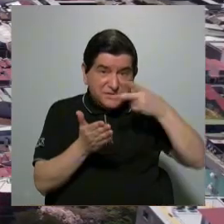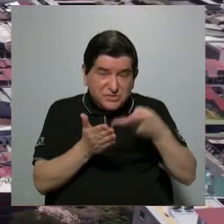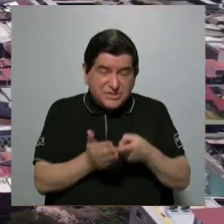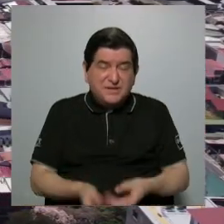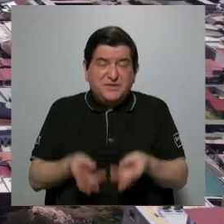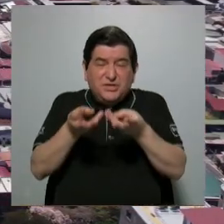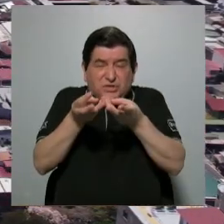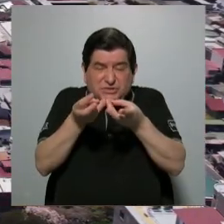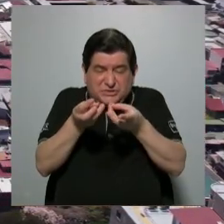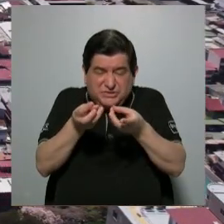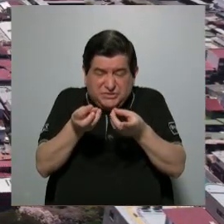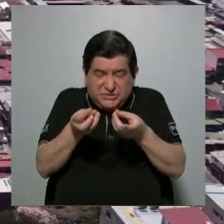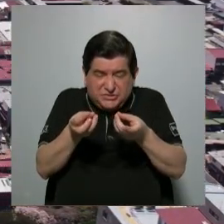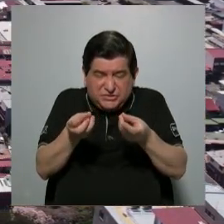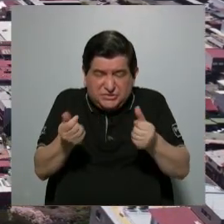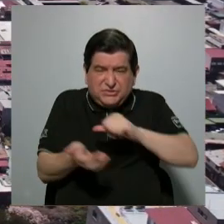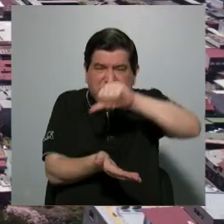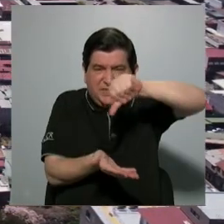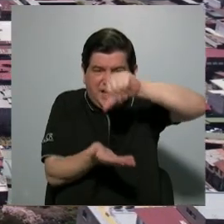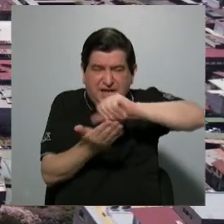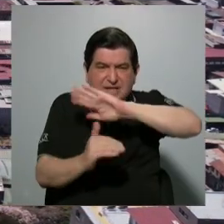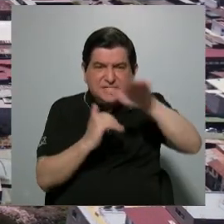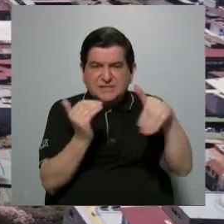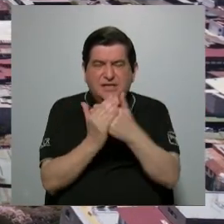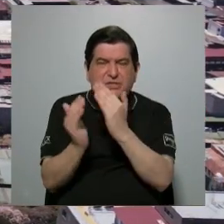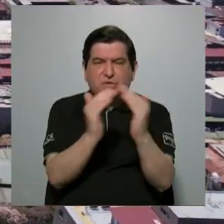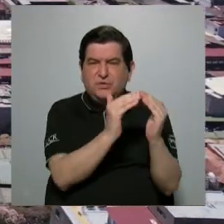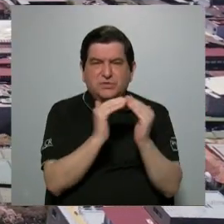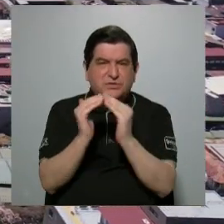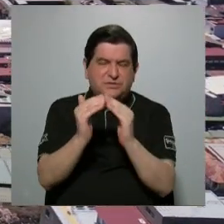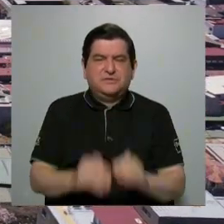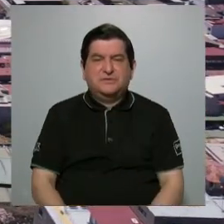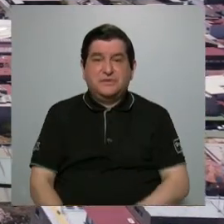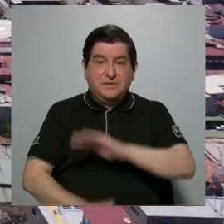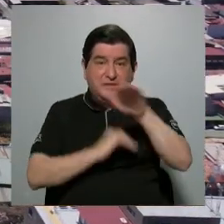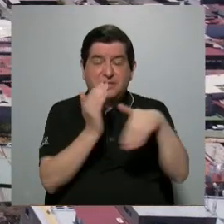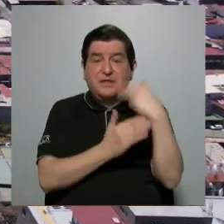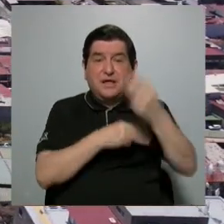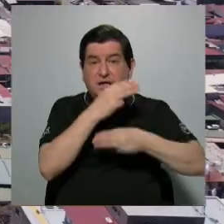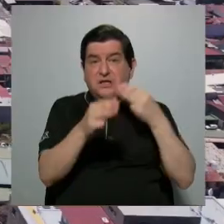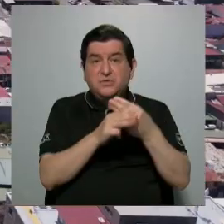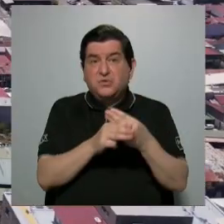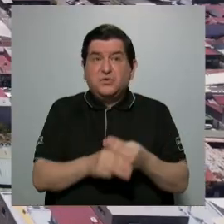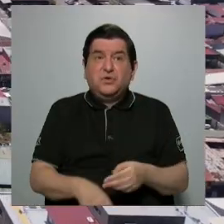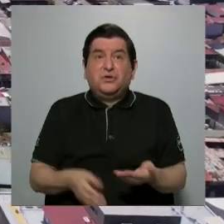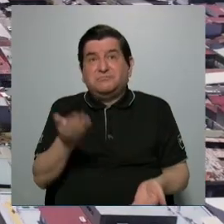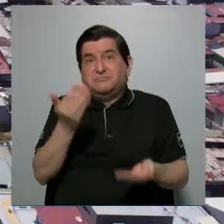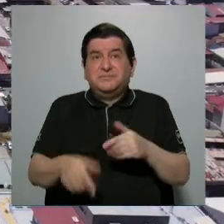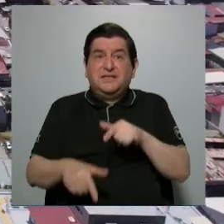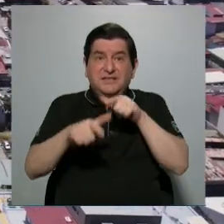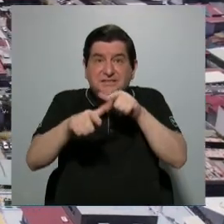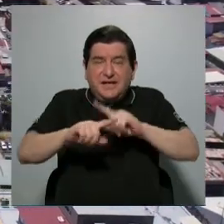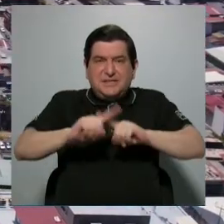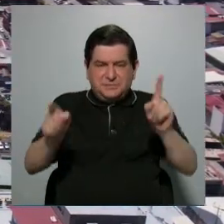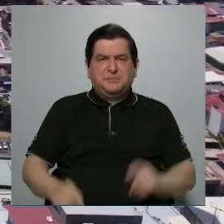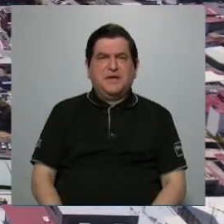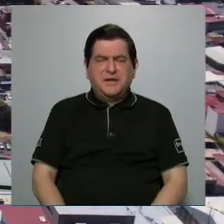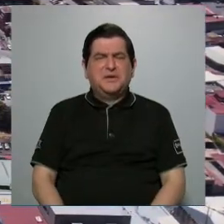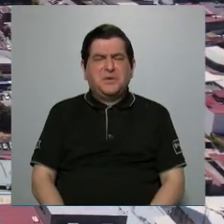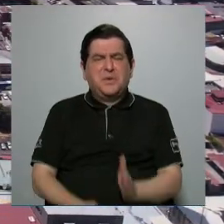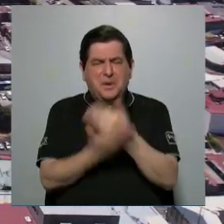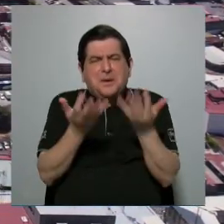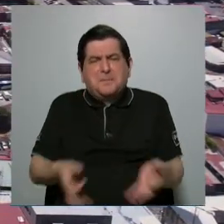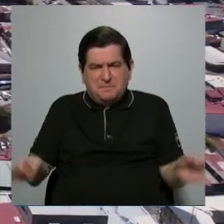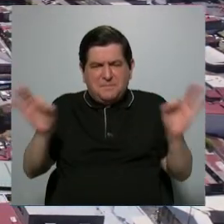deterioro en los centros de todas las ciudades, decir de todo el mundo es un poco exagerado, pero en gran parte de las ciudades de América